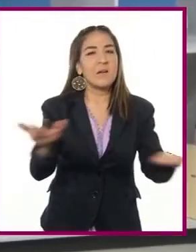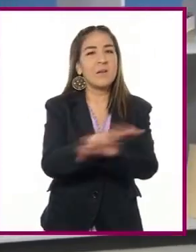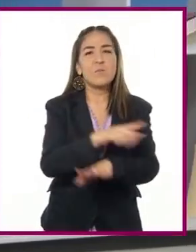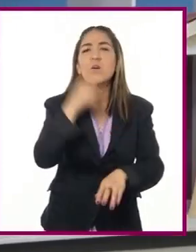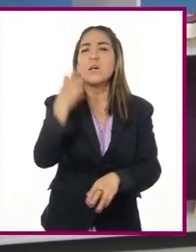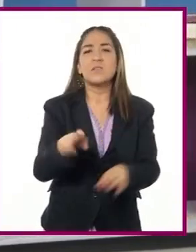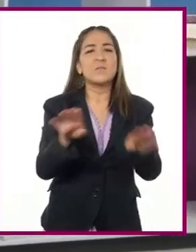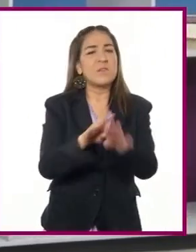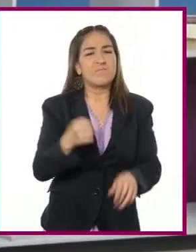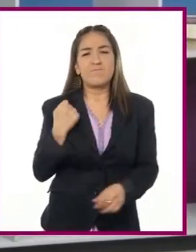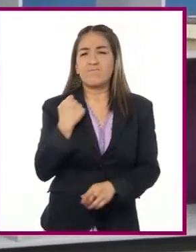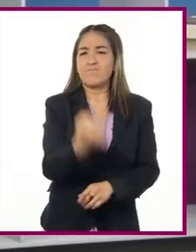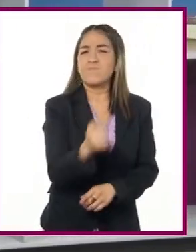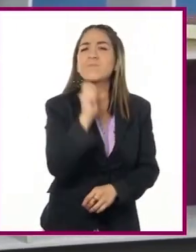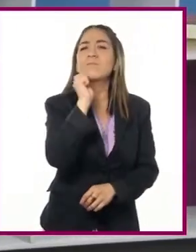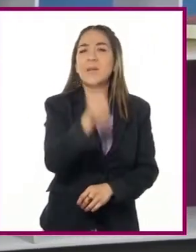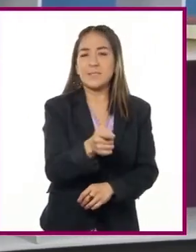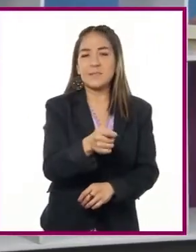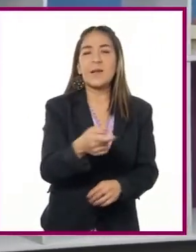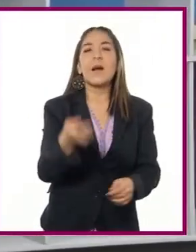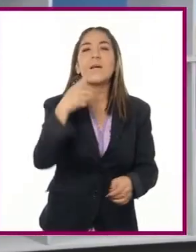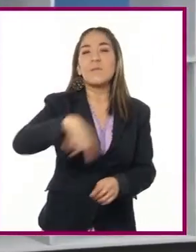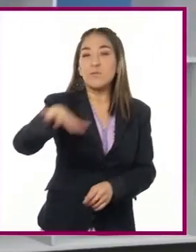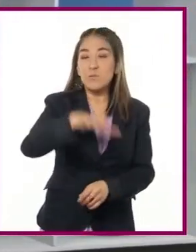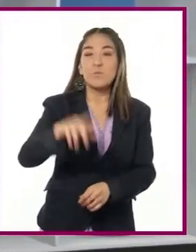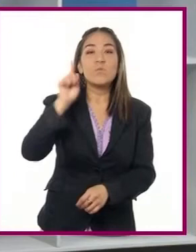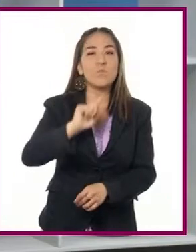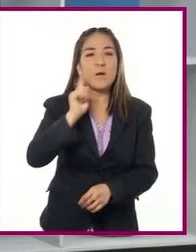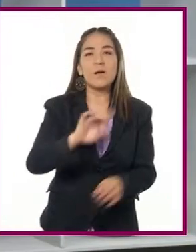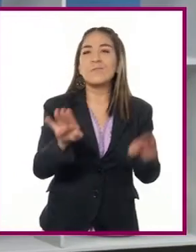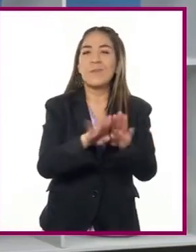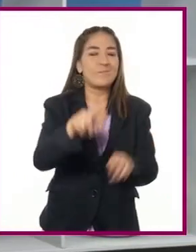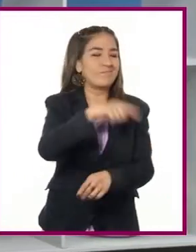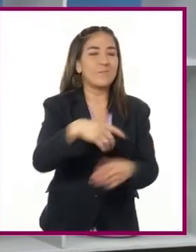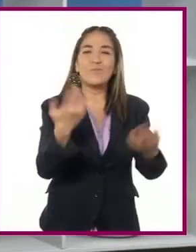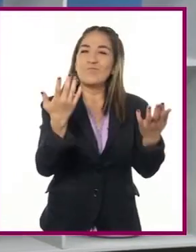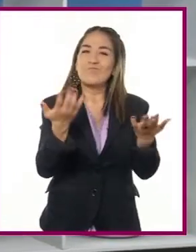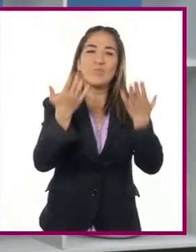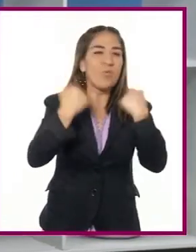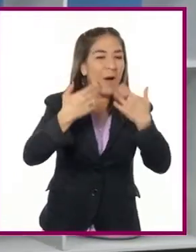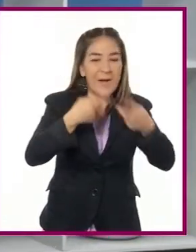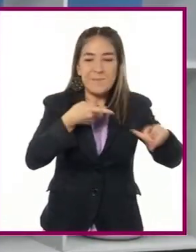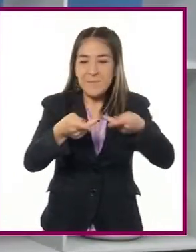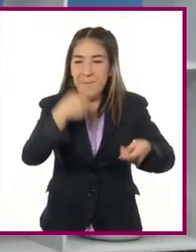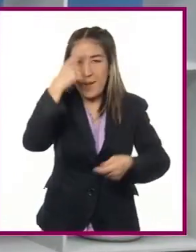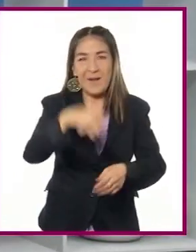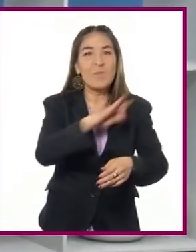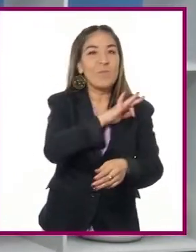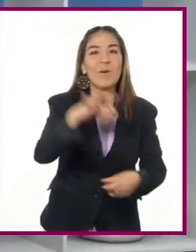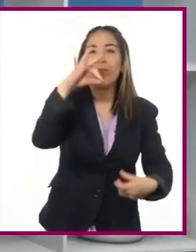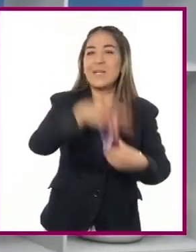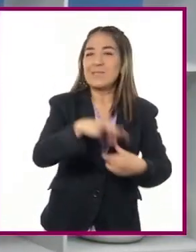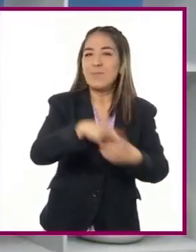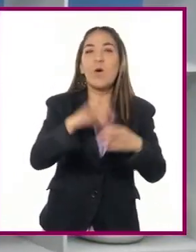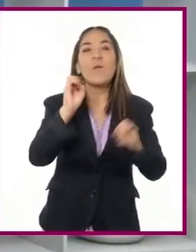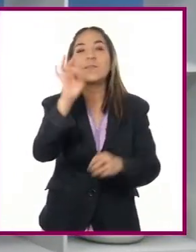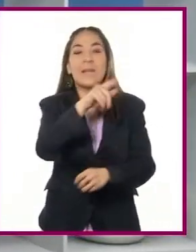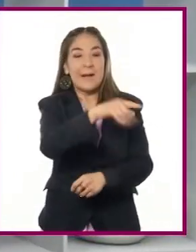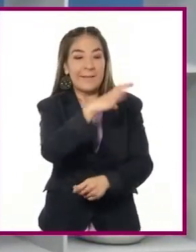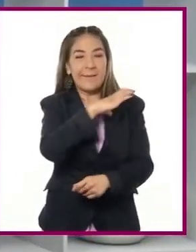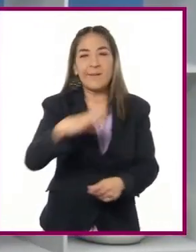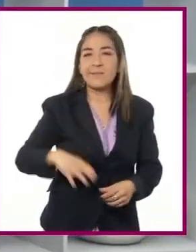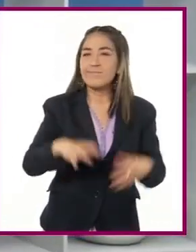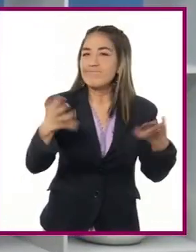oposición con base en los argumentos de que las mujeres no estaban preparadas para votar y ser votadas, que se inclinarían por